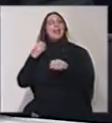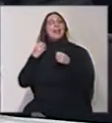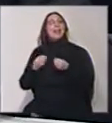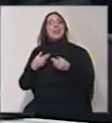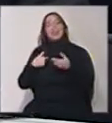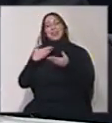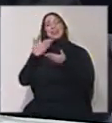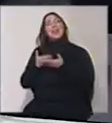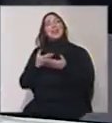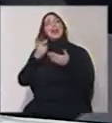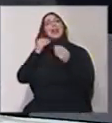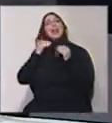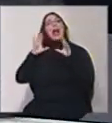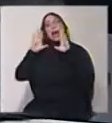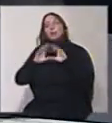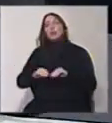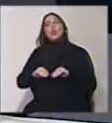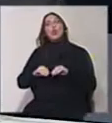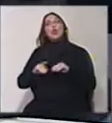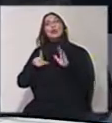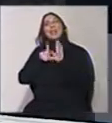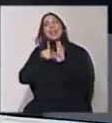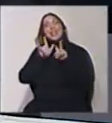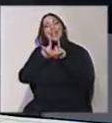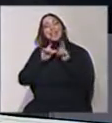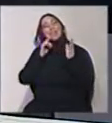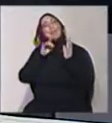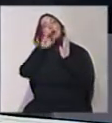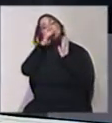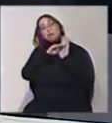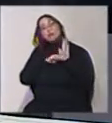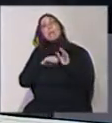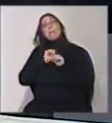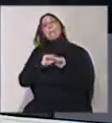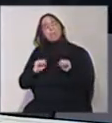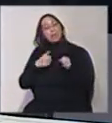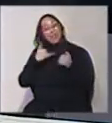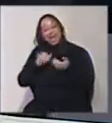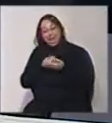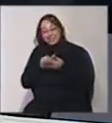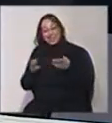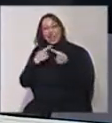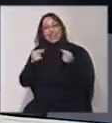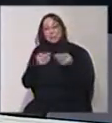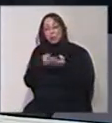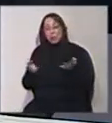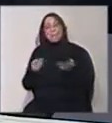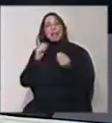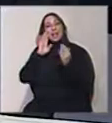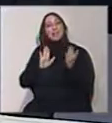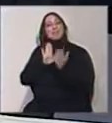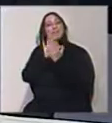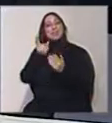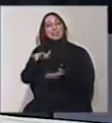antes, apelar a todos los medios legítimos y legales de los que podamos disponer para enfrentar esta situación. Y es en